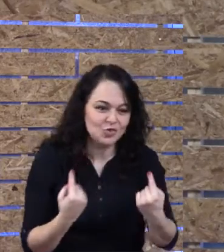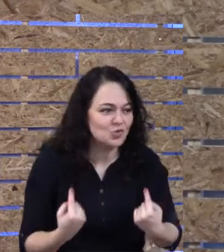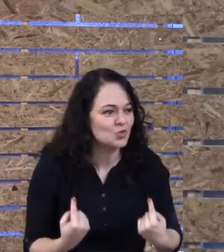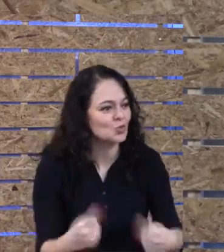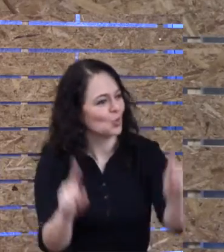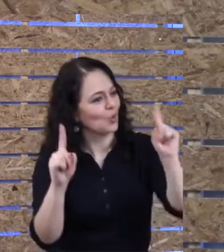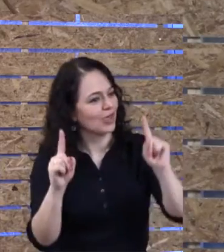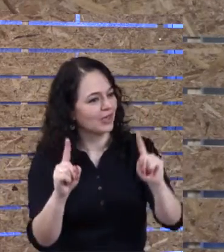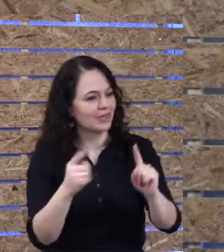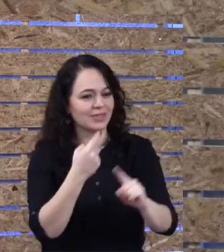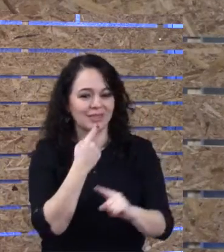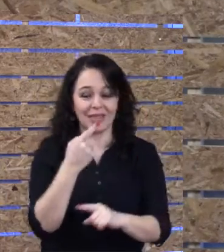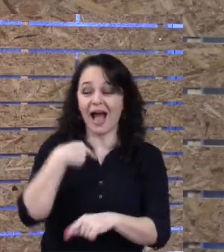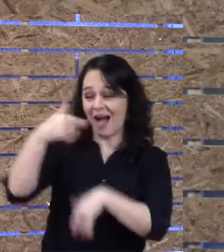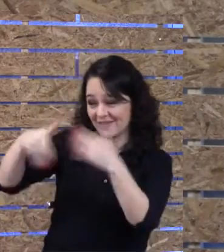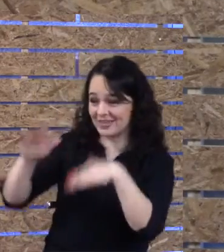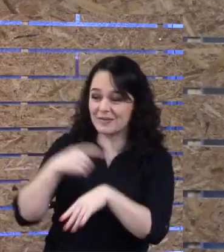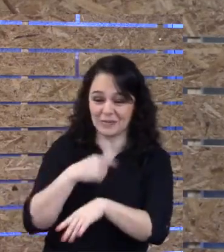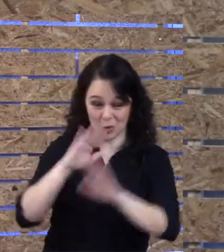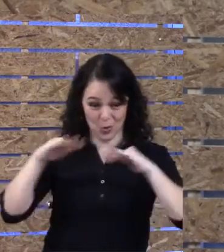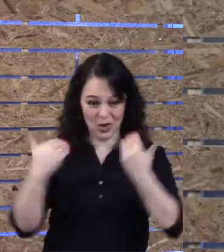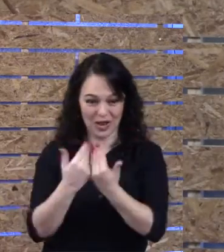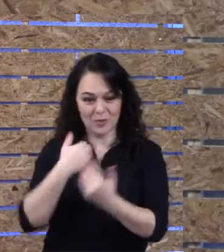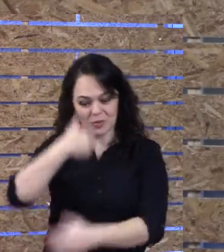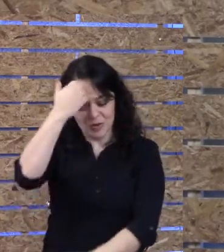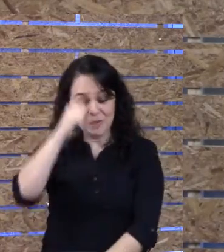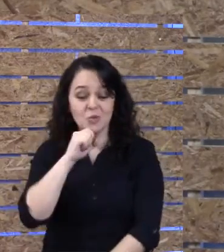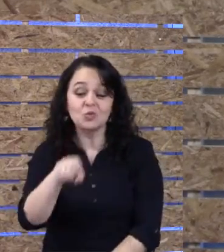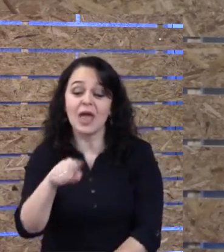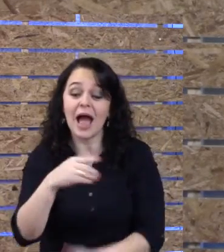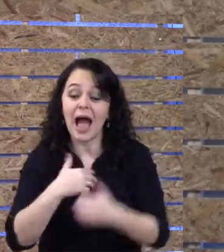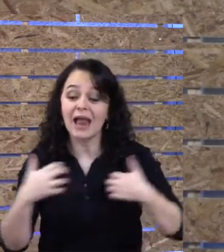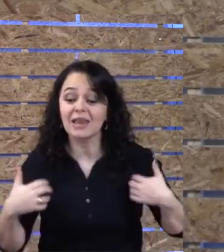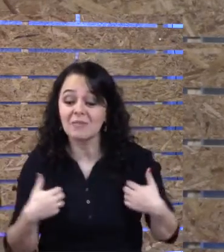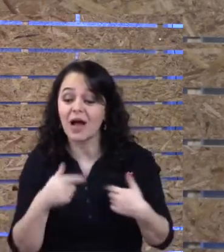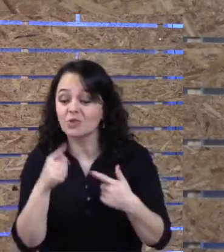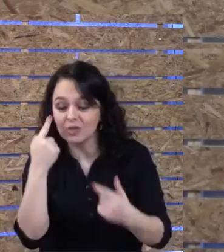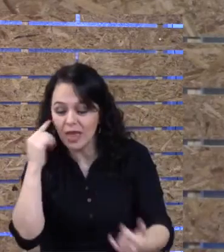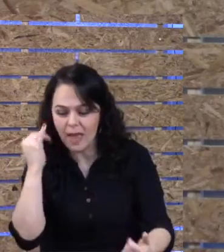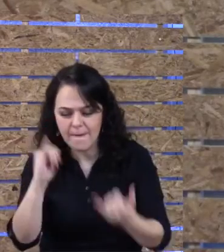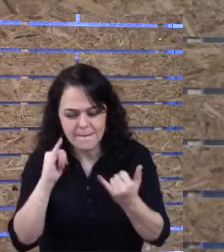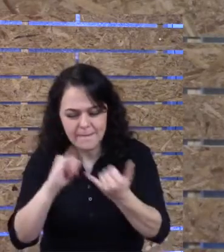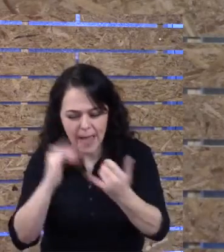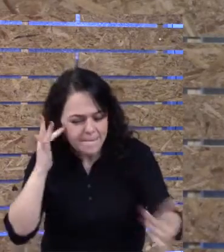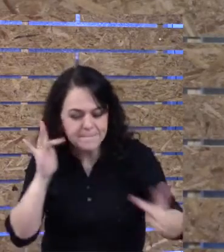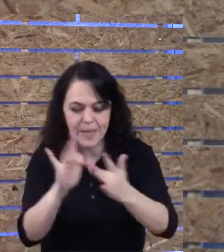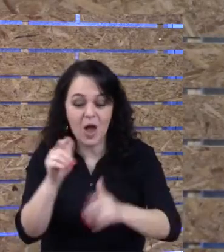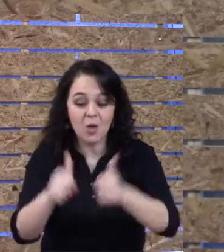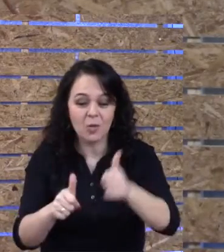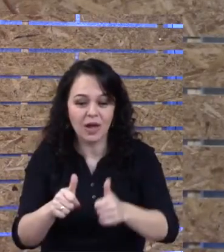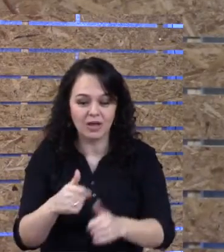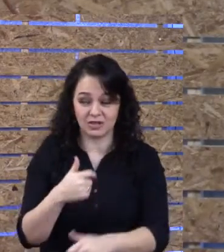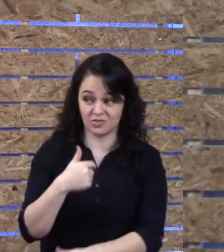nos decían: ¿con qué animal te identificas? Mira, francamente yo preferiría que me identificaran como el